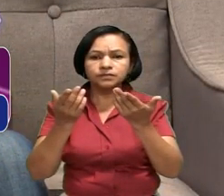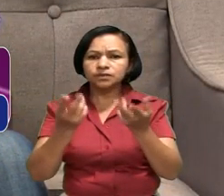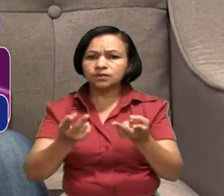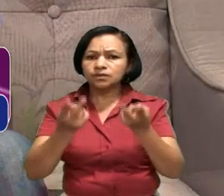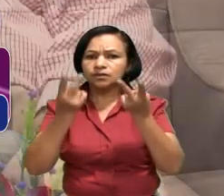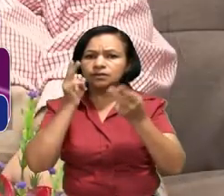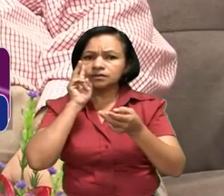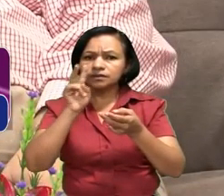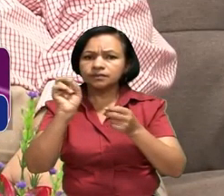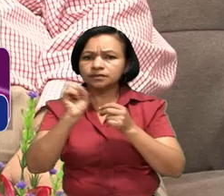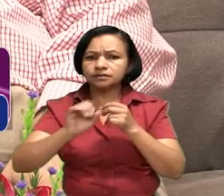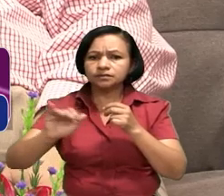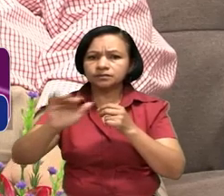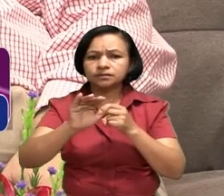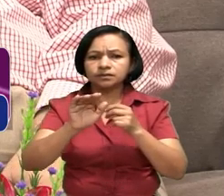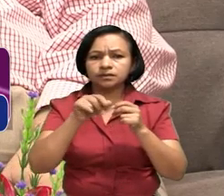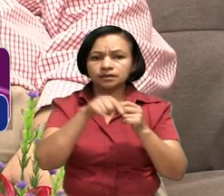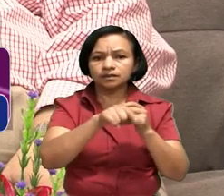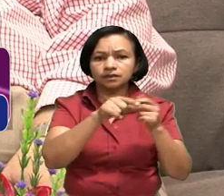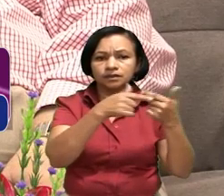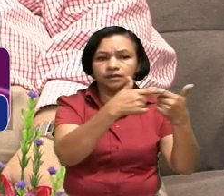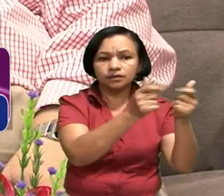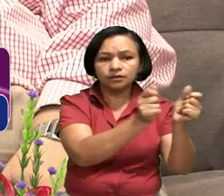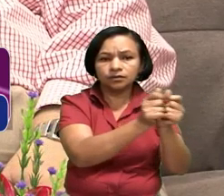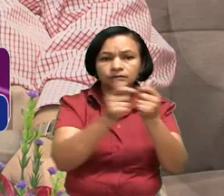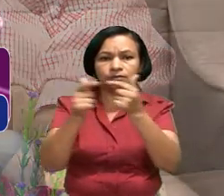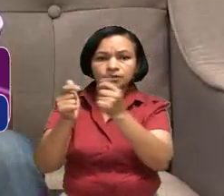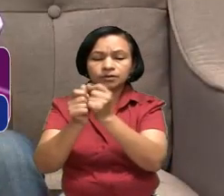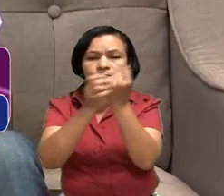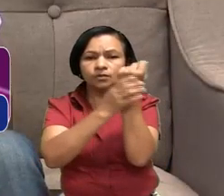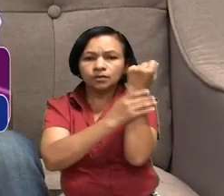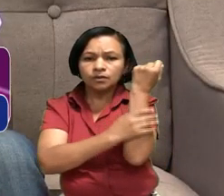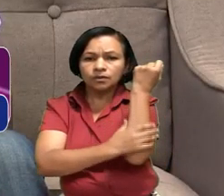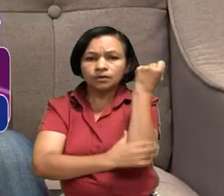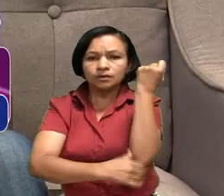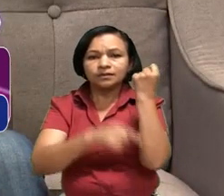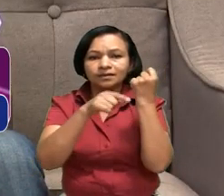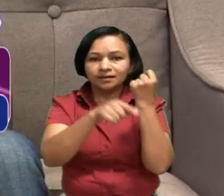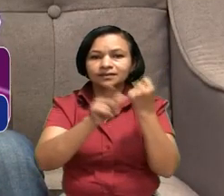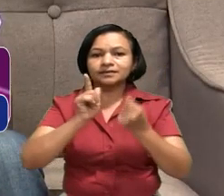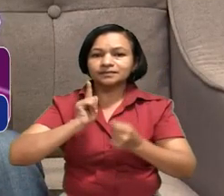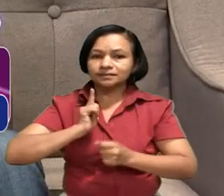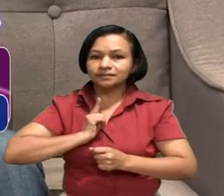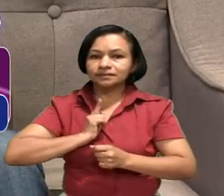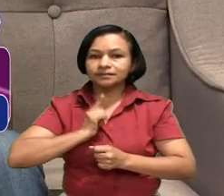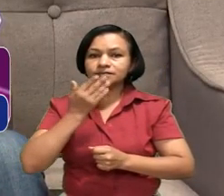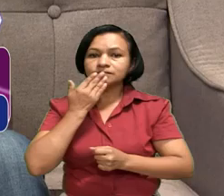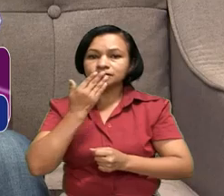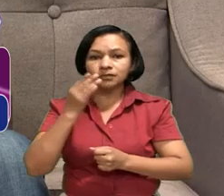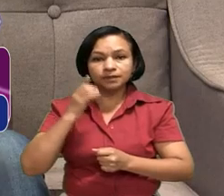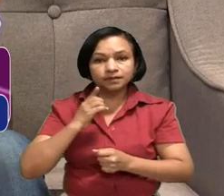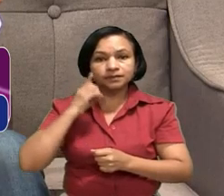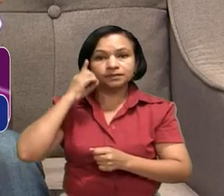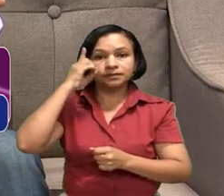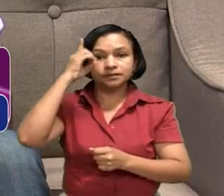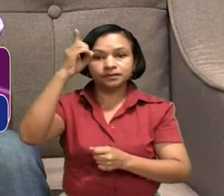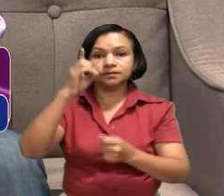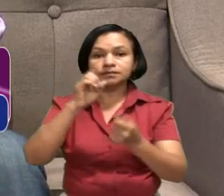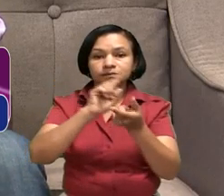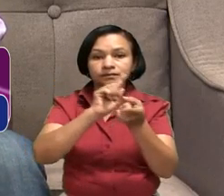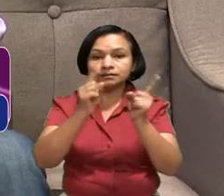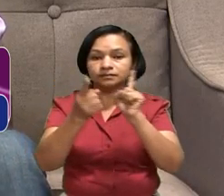menos favorecidas por primera vez que optan y tienen facilidades de crecimiento de reducción de la pobreza